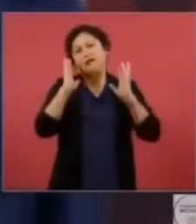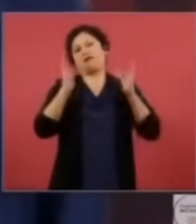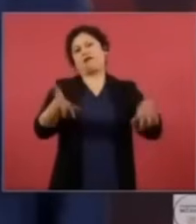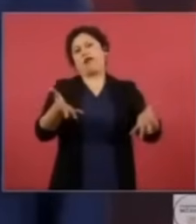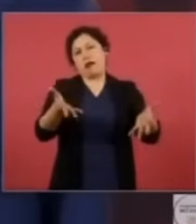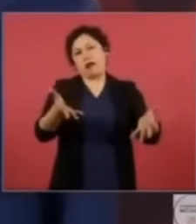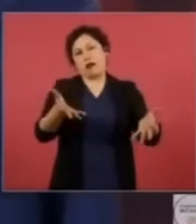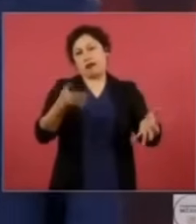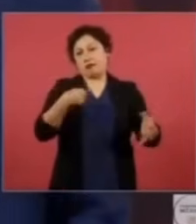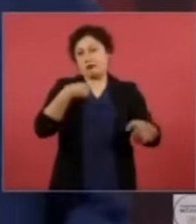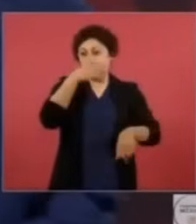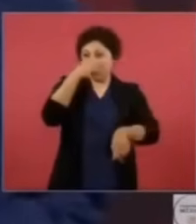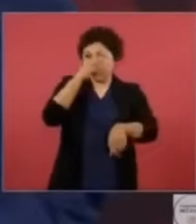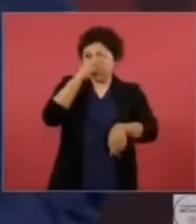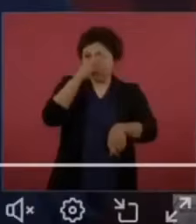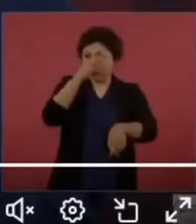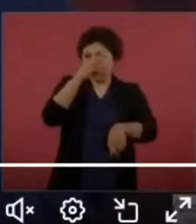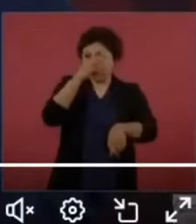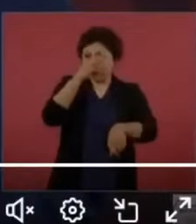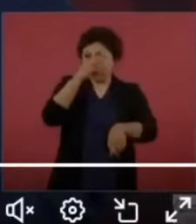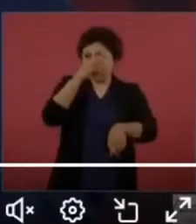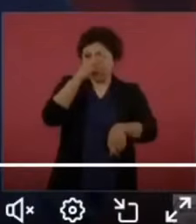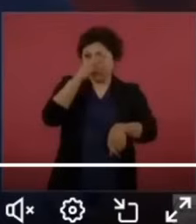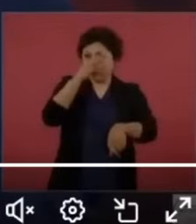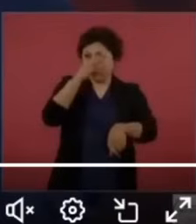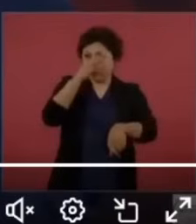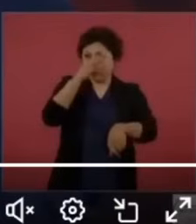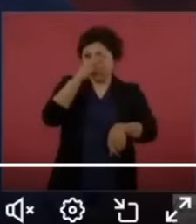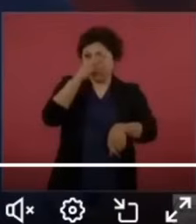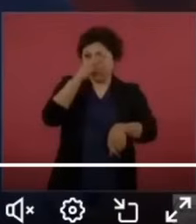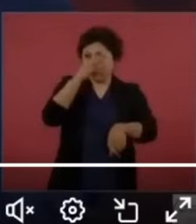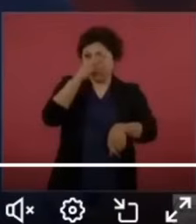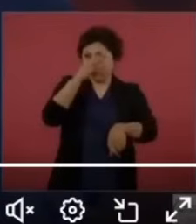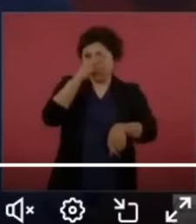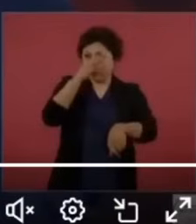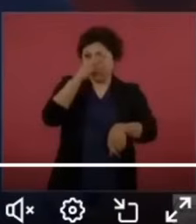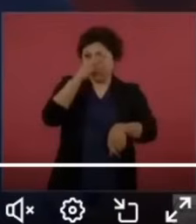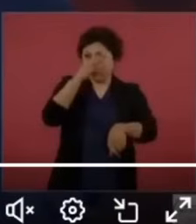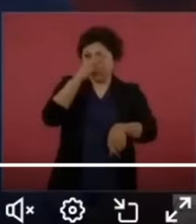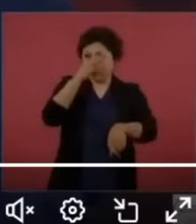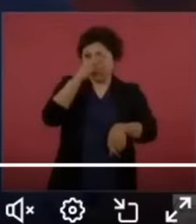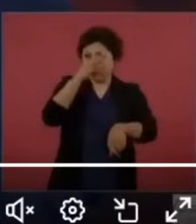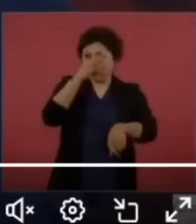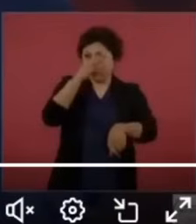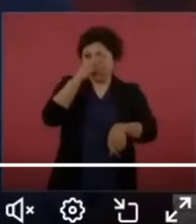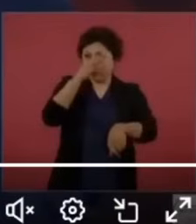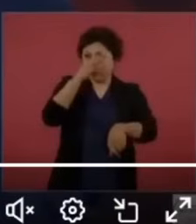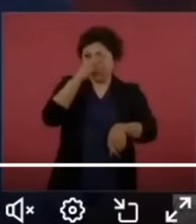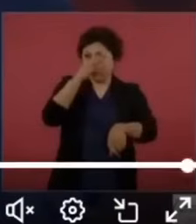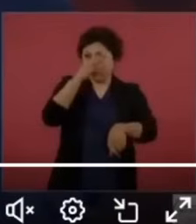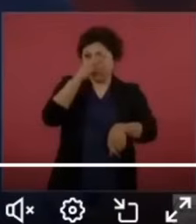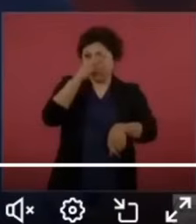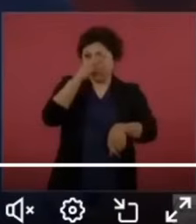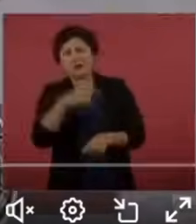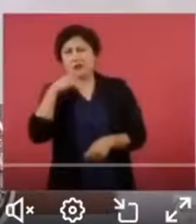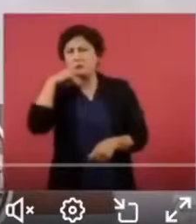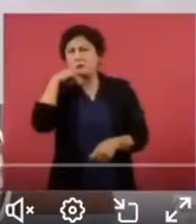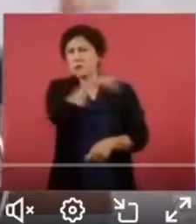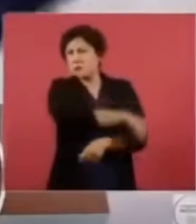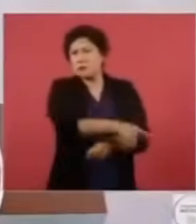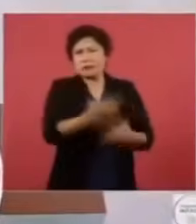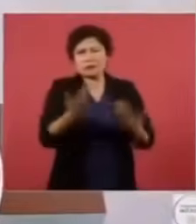hombre tienen de más y hasta para gastar es aquí donde nos damos cuenta que Lorenzo Córdoba vive en una burbuja en una